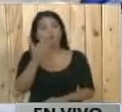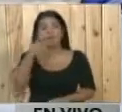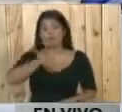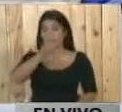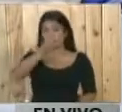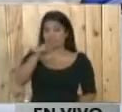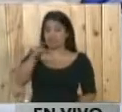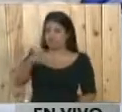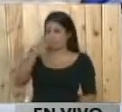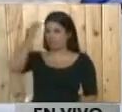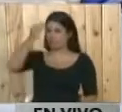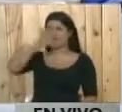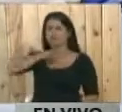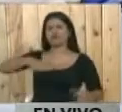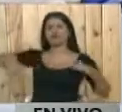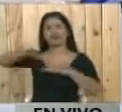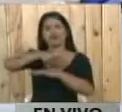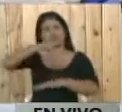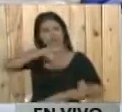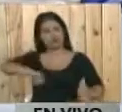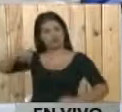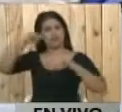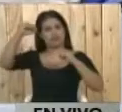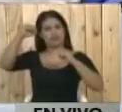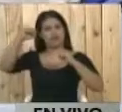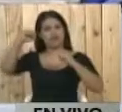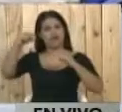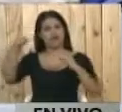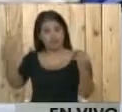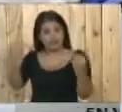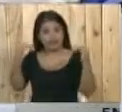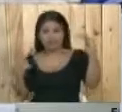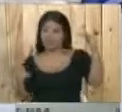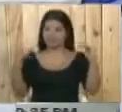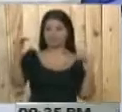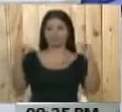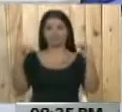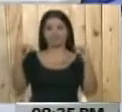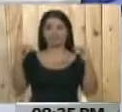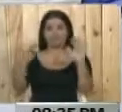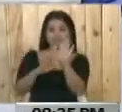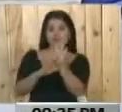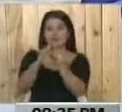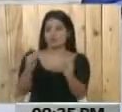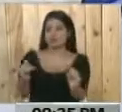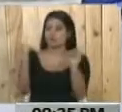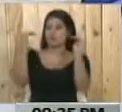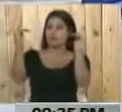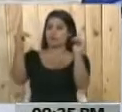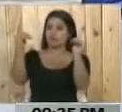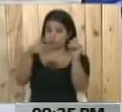una sociedad socialista equilibrada, desarrollada,